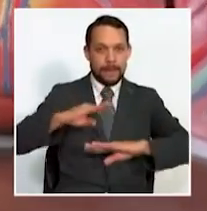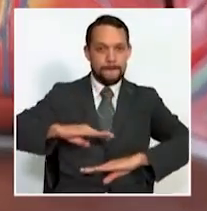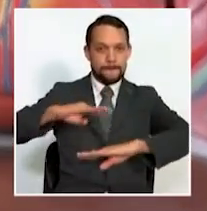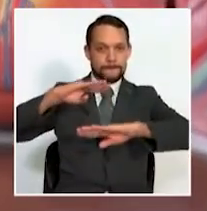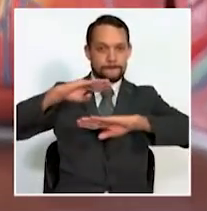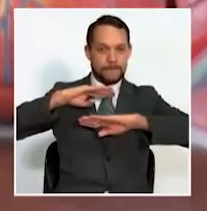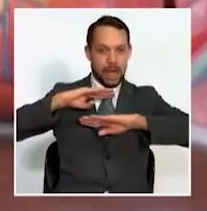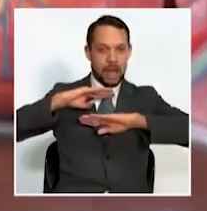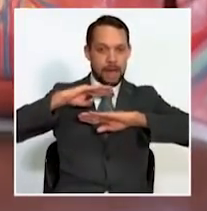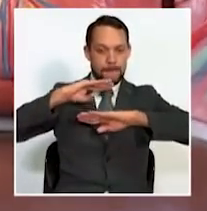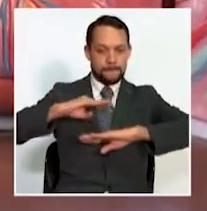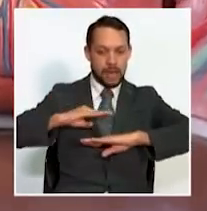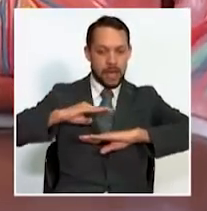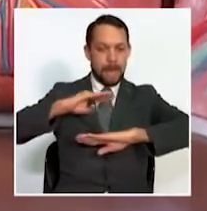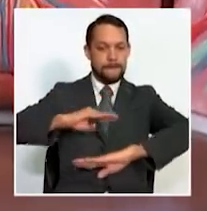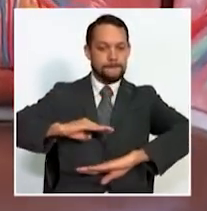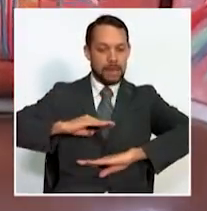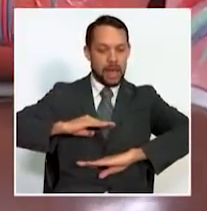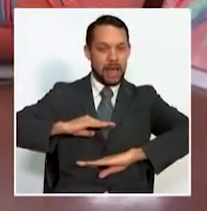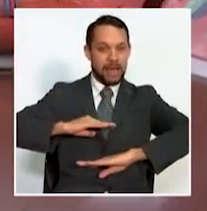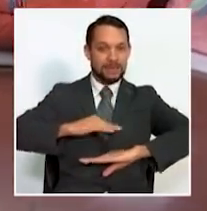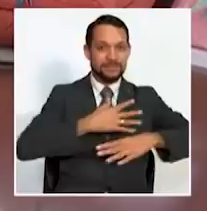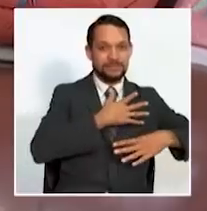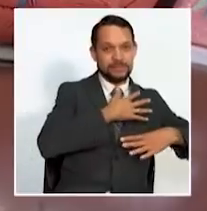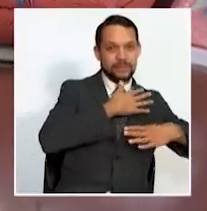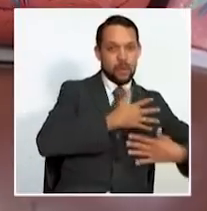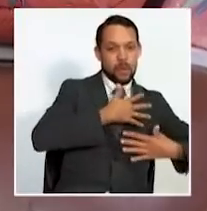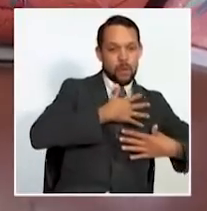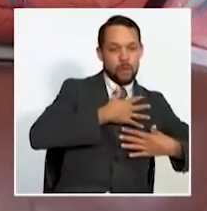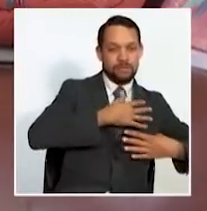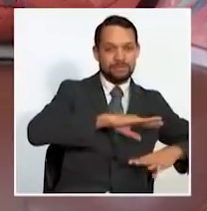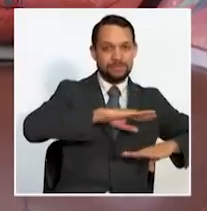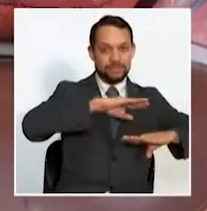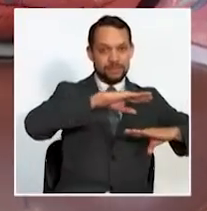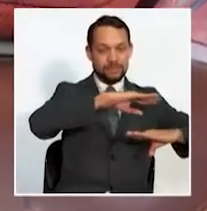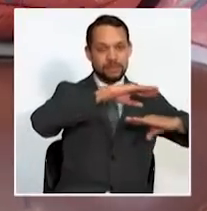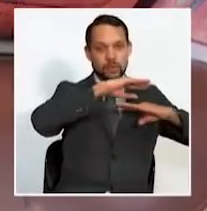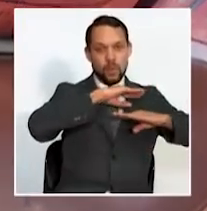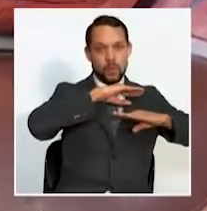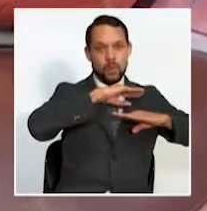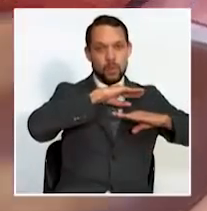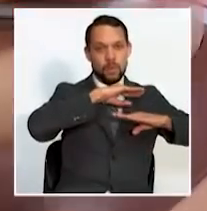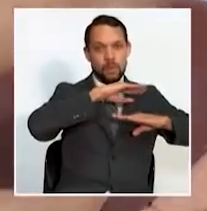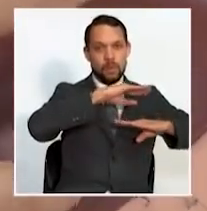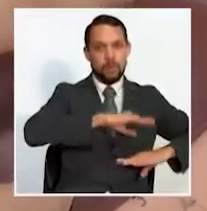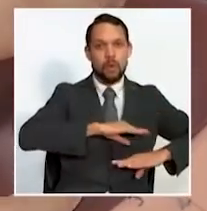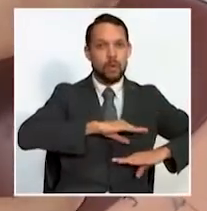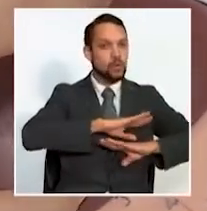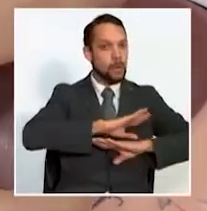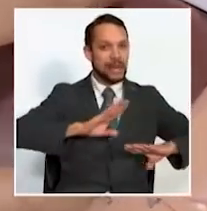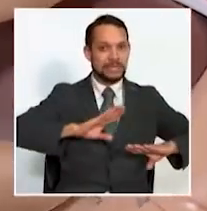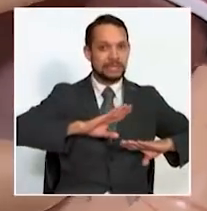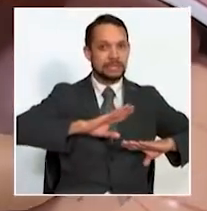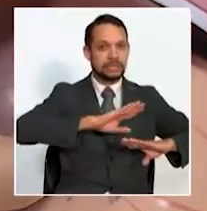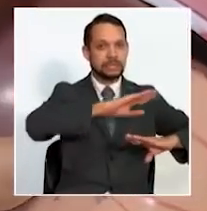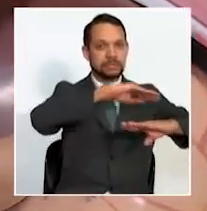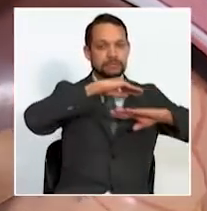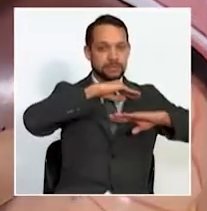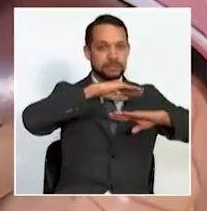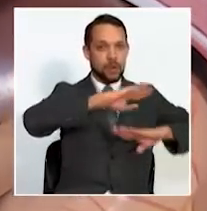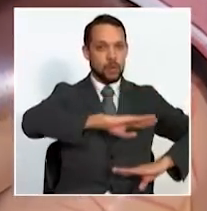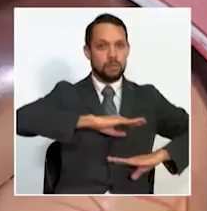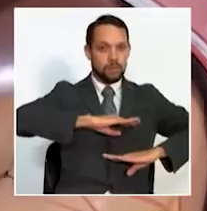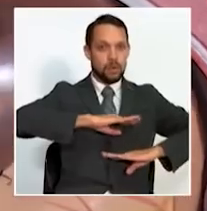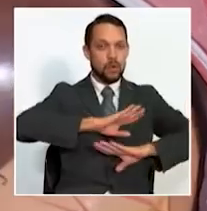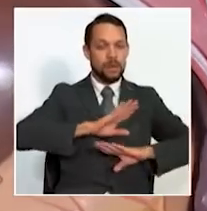inferior, mientras que el pulmón izquierdo lo dividimos en lóbulo superior y lóbulo inferior por la presencia del